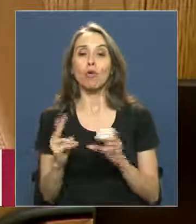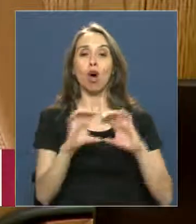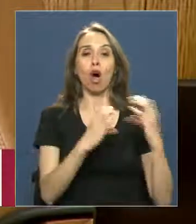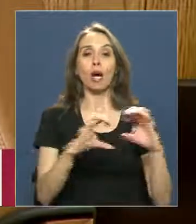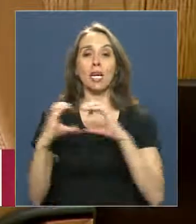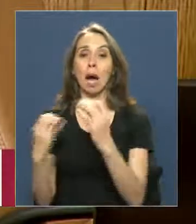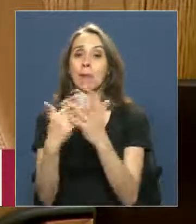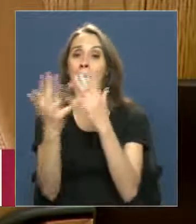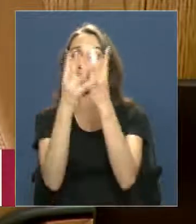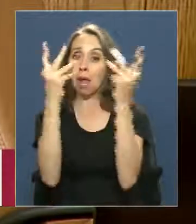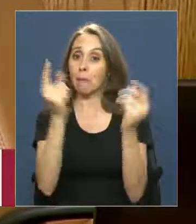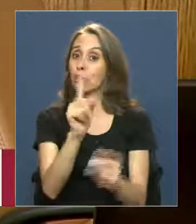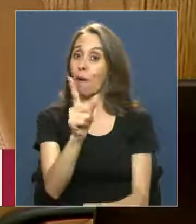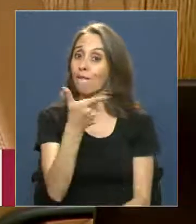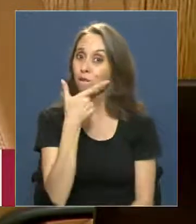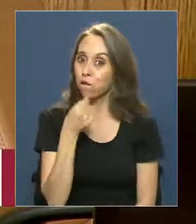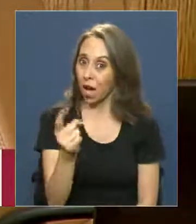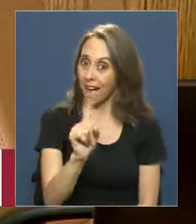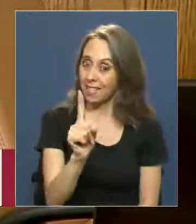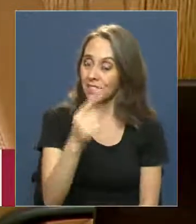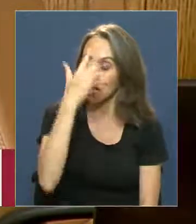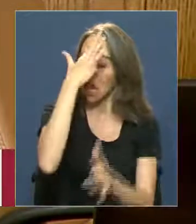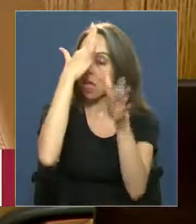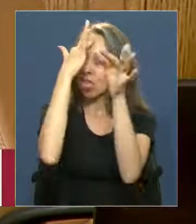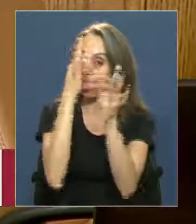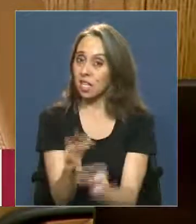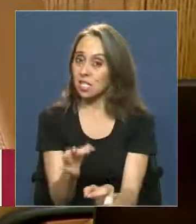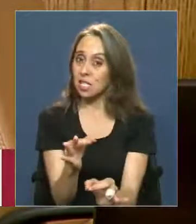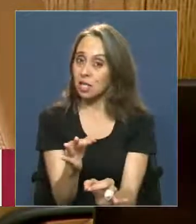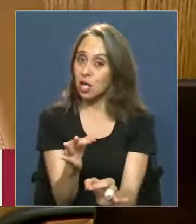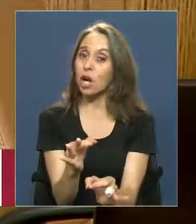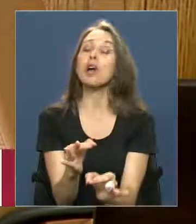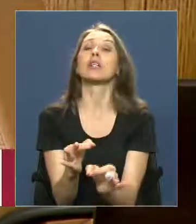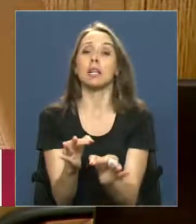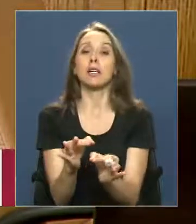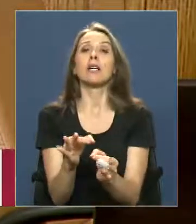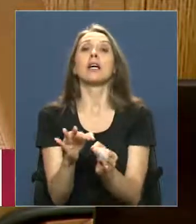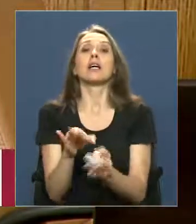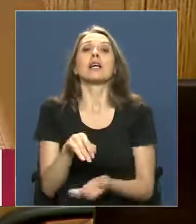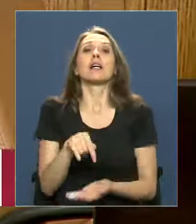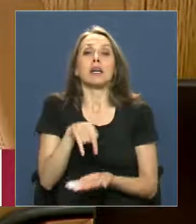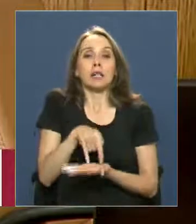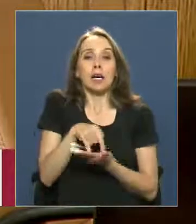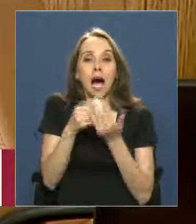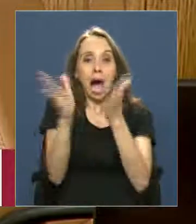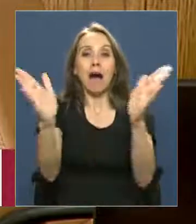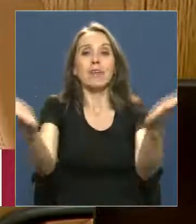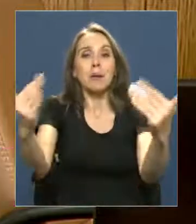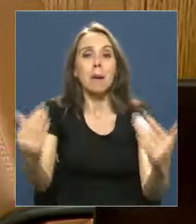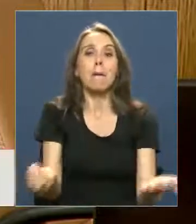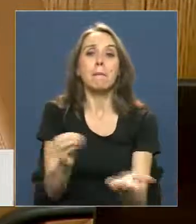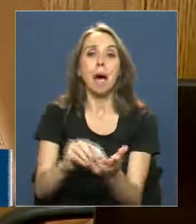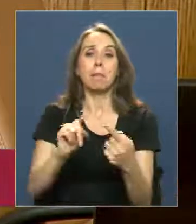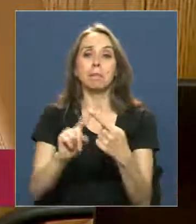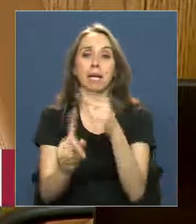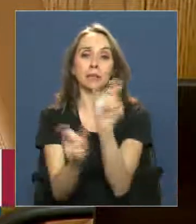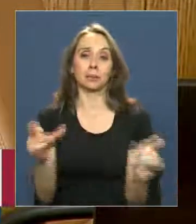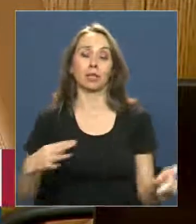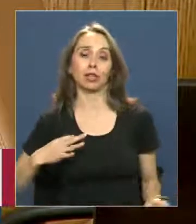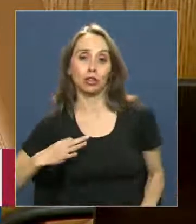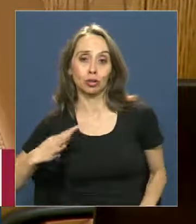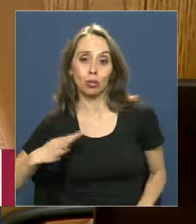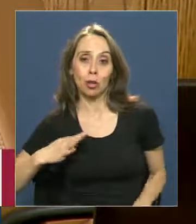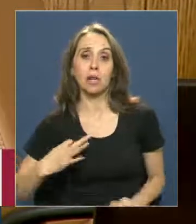Transparencia. No es fácil cuando uno toma una decisión de abrir las puertas para poder tener más participación ciudadana. Y